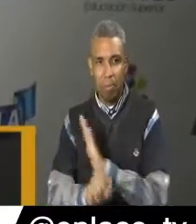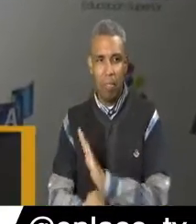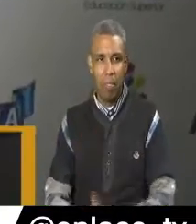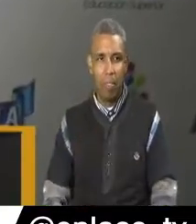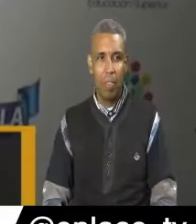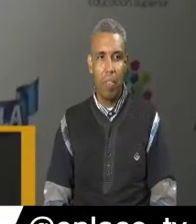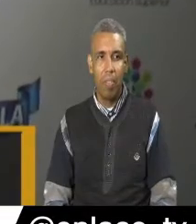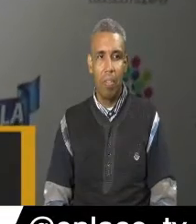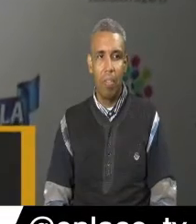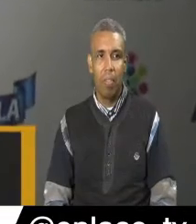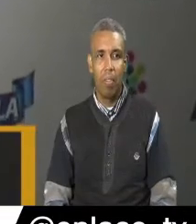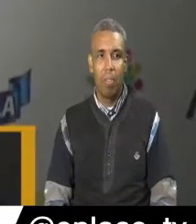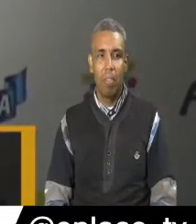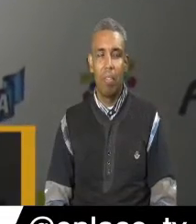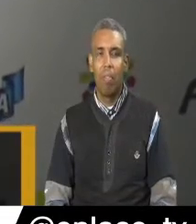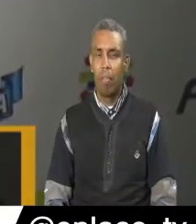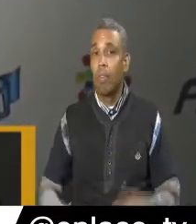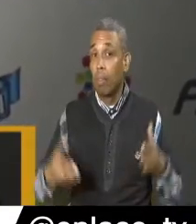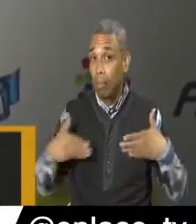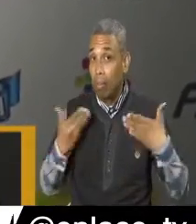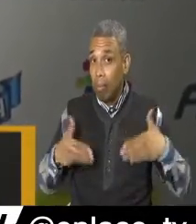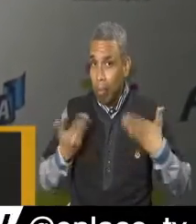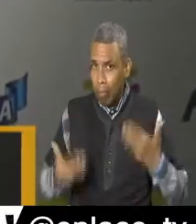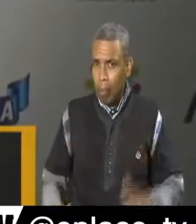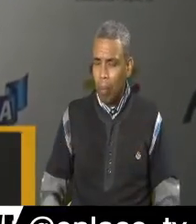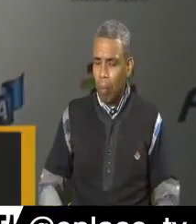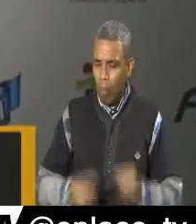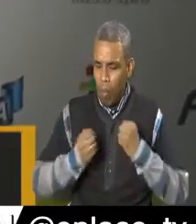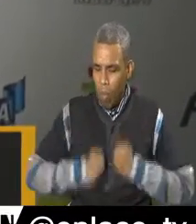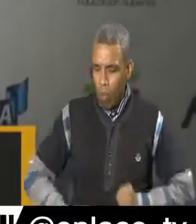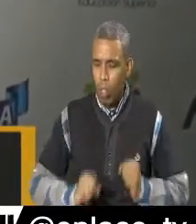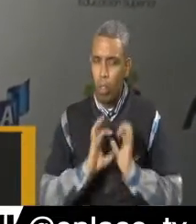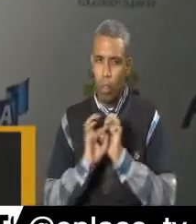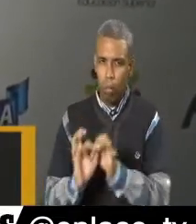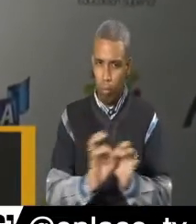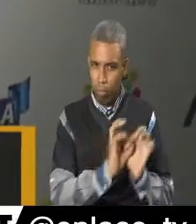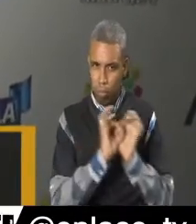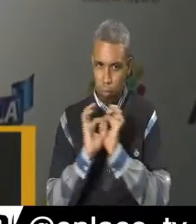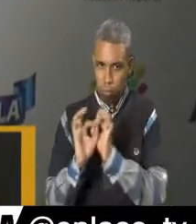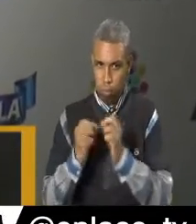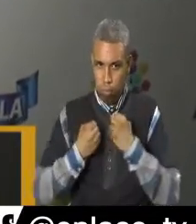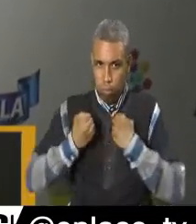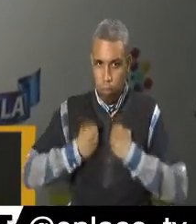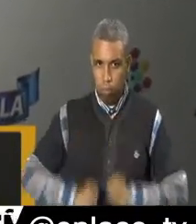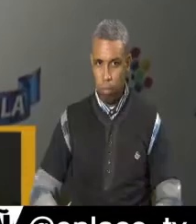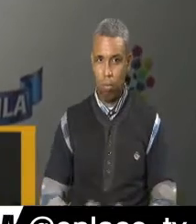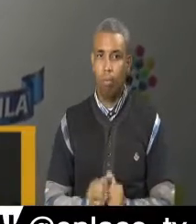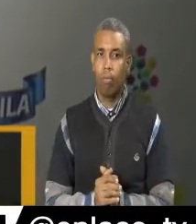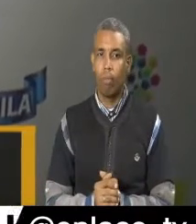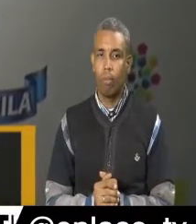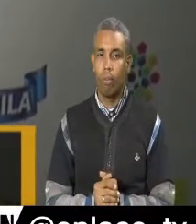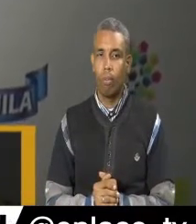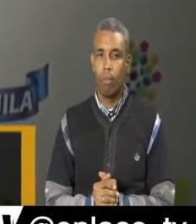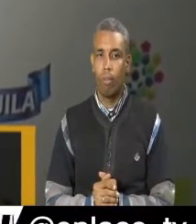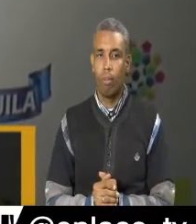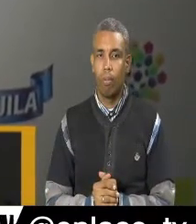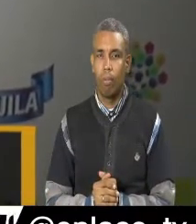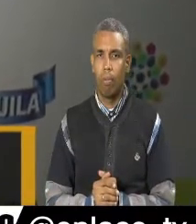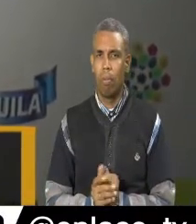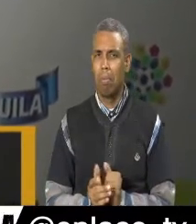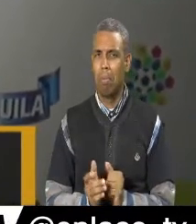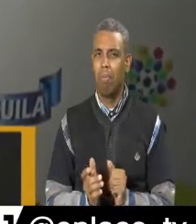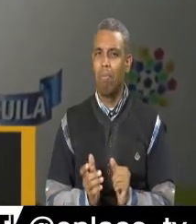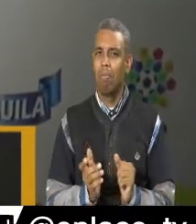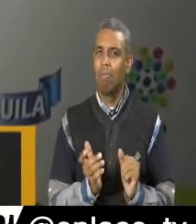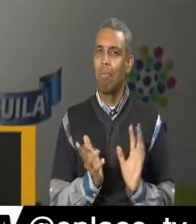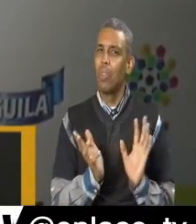contentos por el trabajo, ¿no? Por el esfuerzo que tuvimos dentro de la cancha. todos tenían de favoritos a Junior.